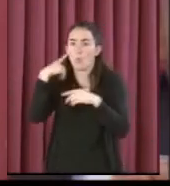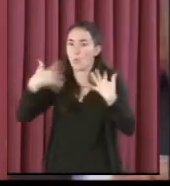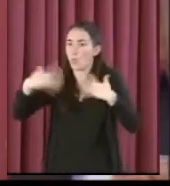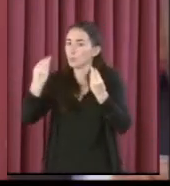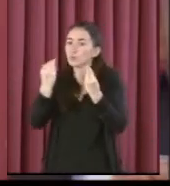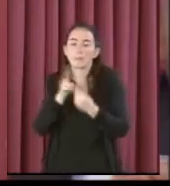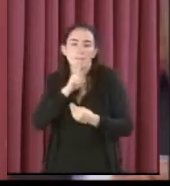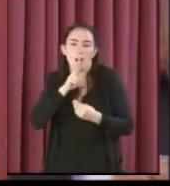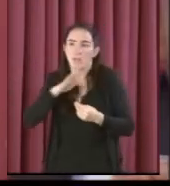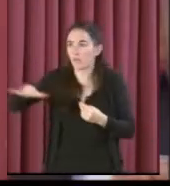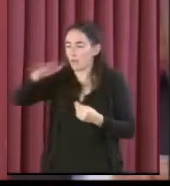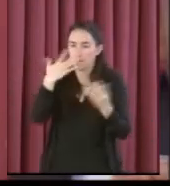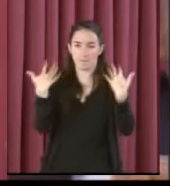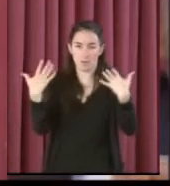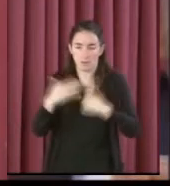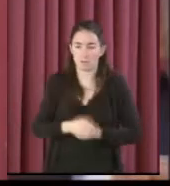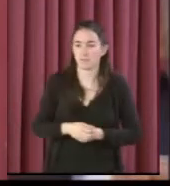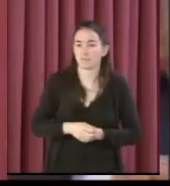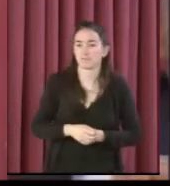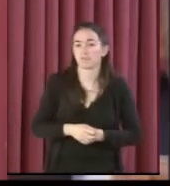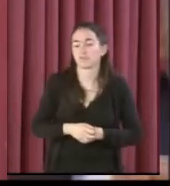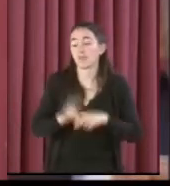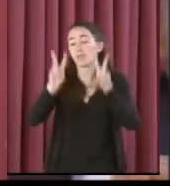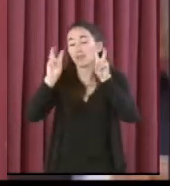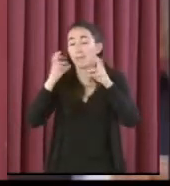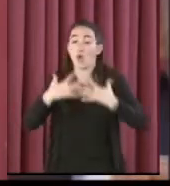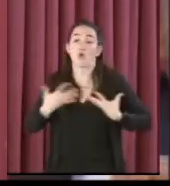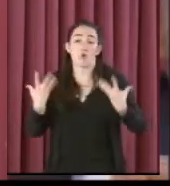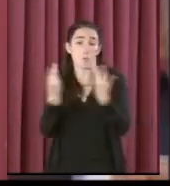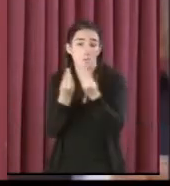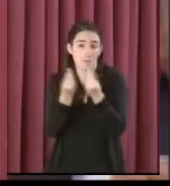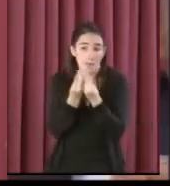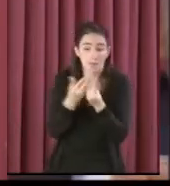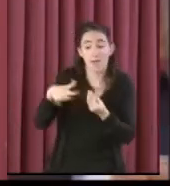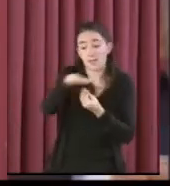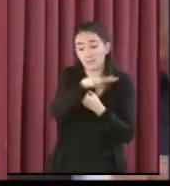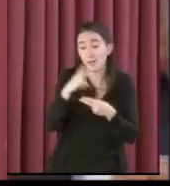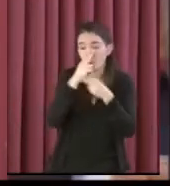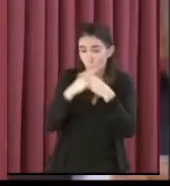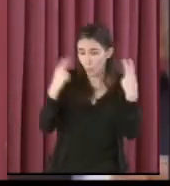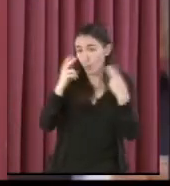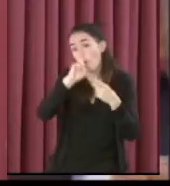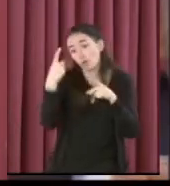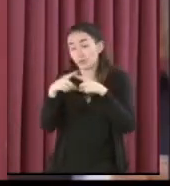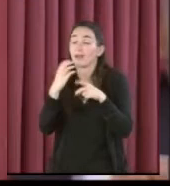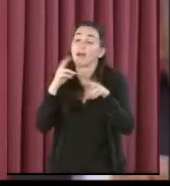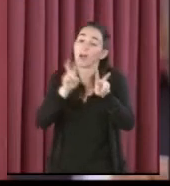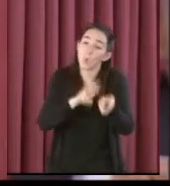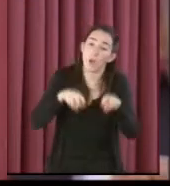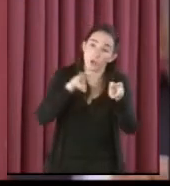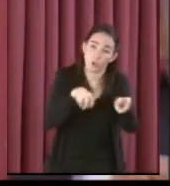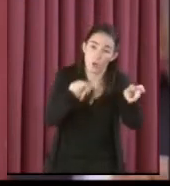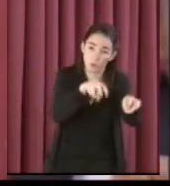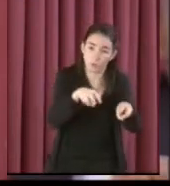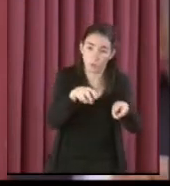usos del espacio público y convivencia, es obligada la referencia al proyecto municipal de huertos urbanos, que pone a disposición, en este